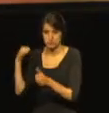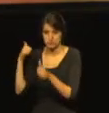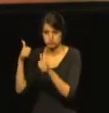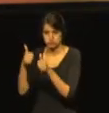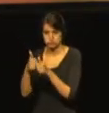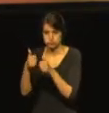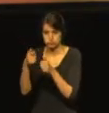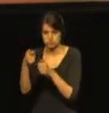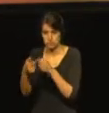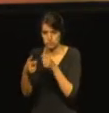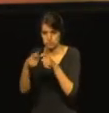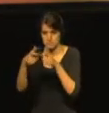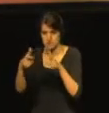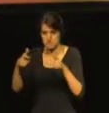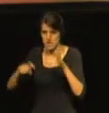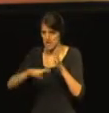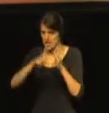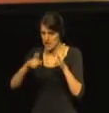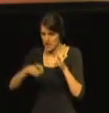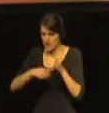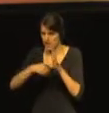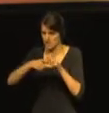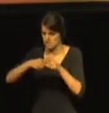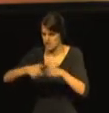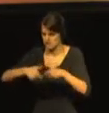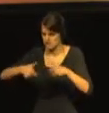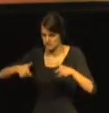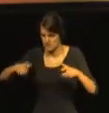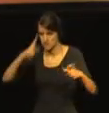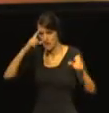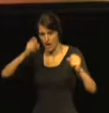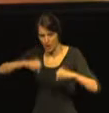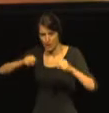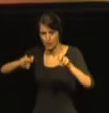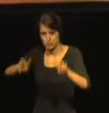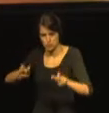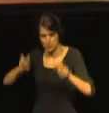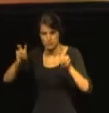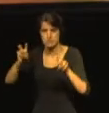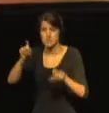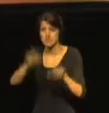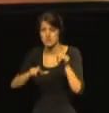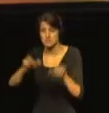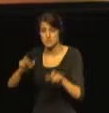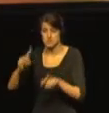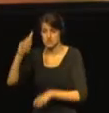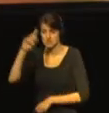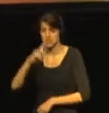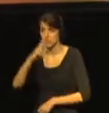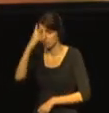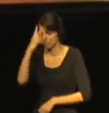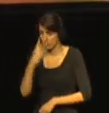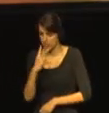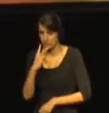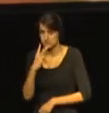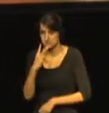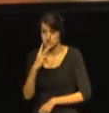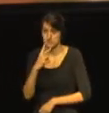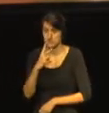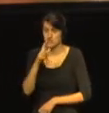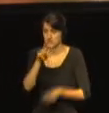acuerdos, las personas afectadas por la sordoceguera y las personas trabajando en este ámbito se dan cuenta de la